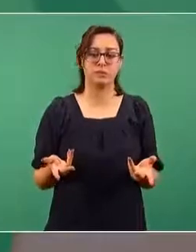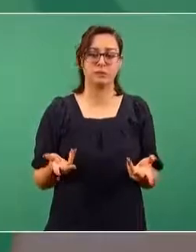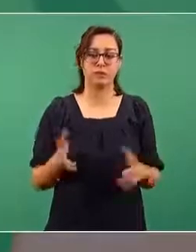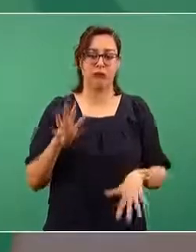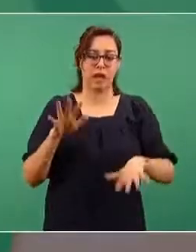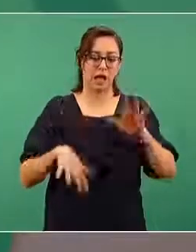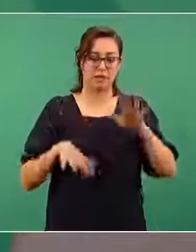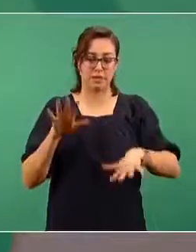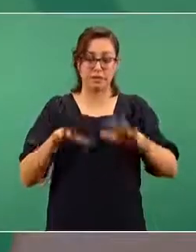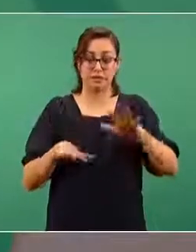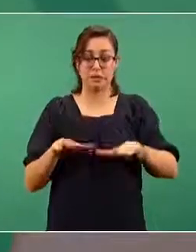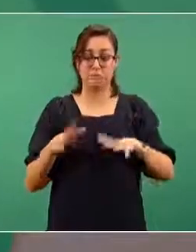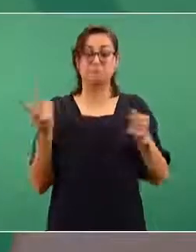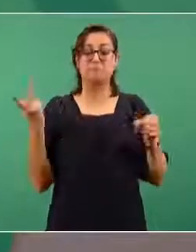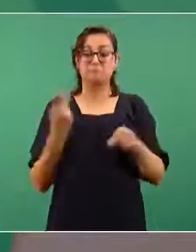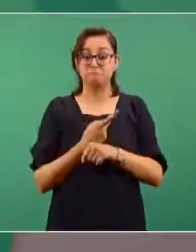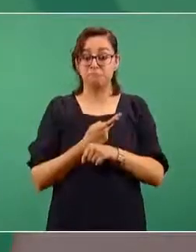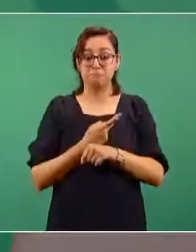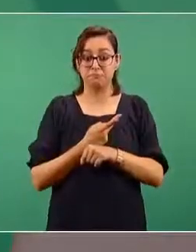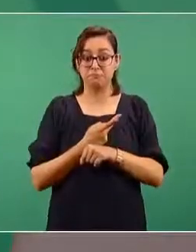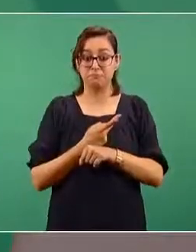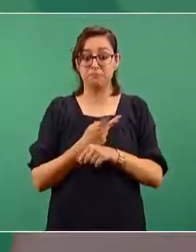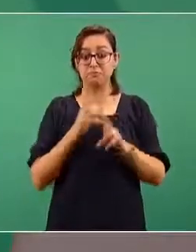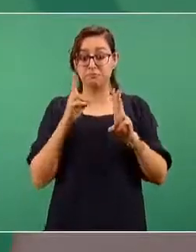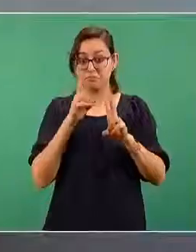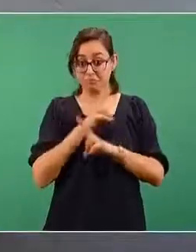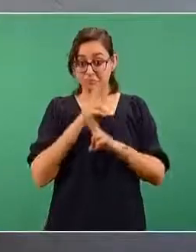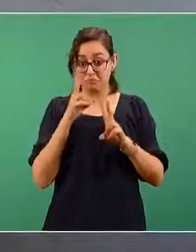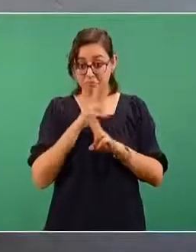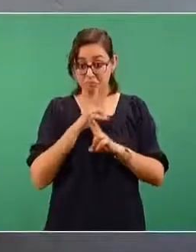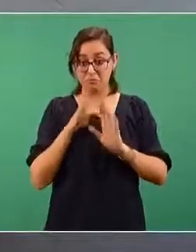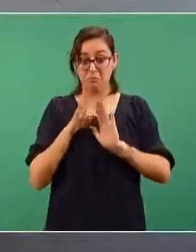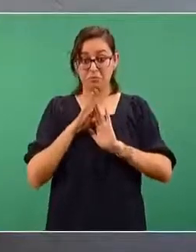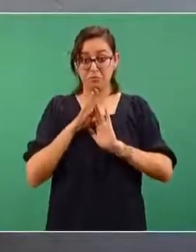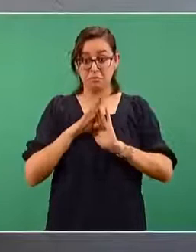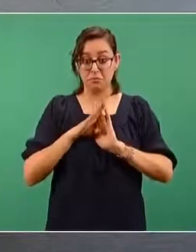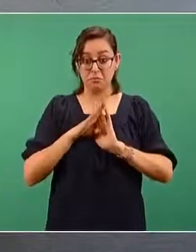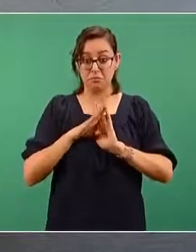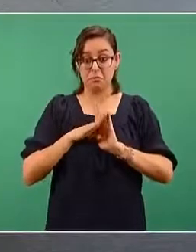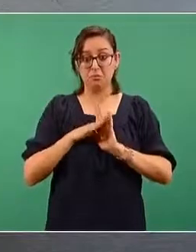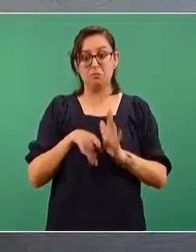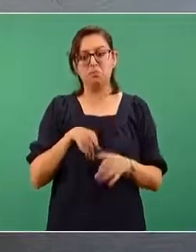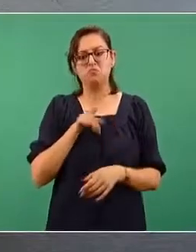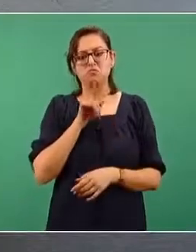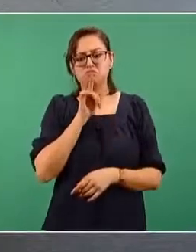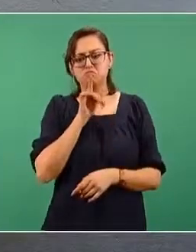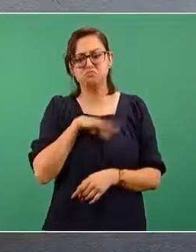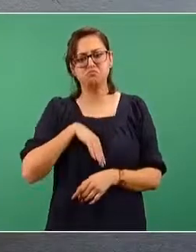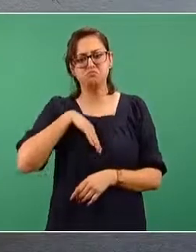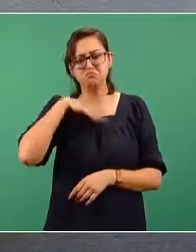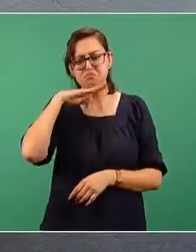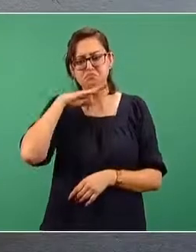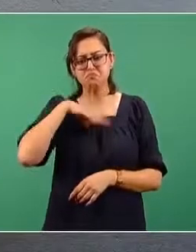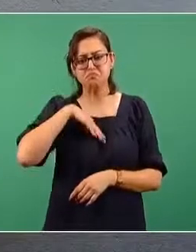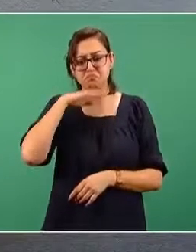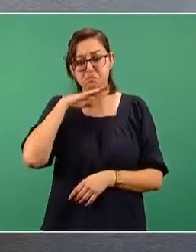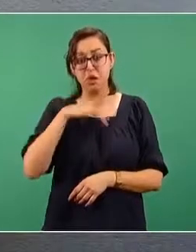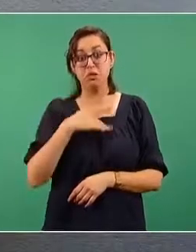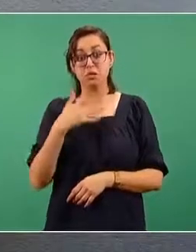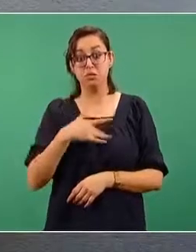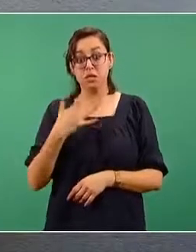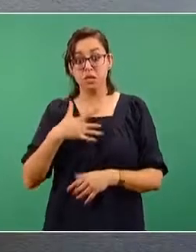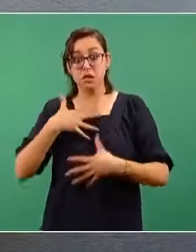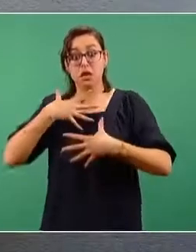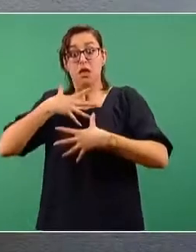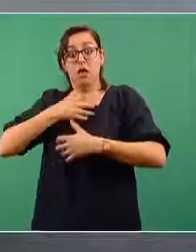hipoxias, o sea, reducción de la oxigenación en la sangre, son silenciosas, que no dan una manifestación como